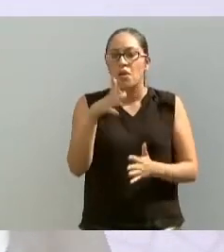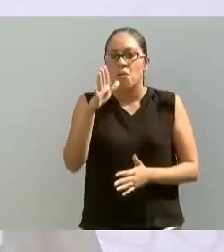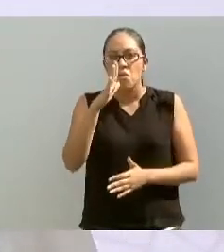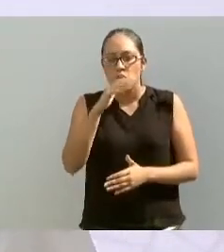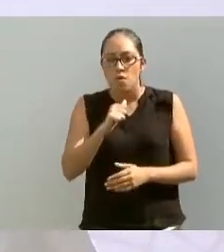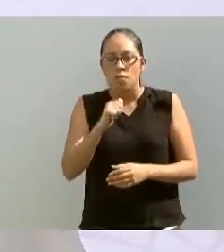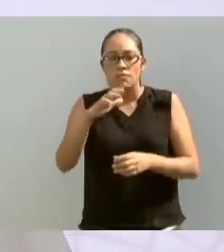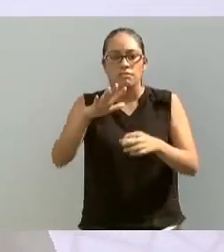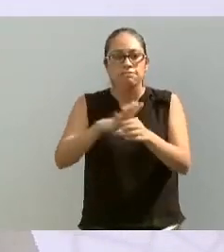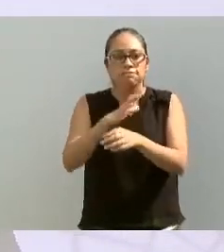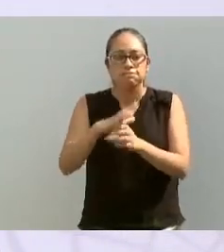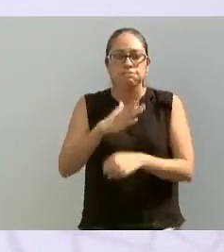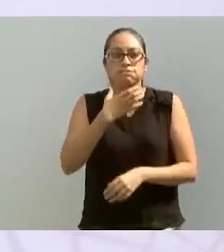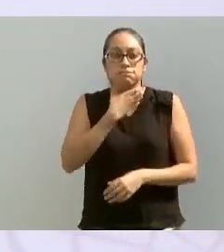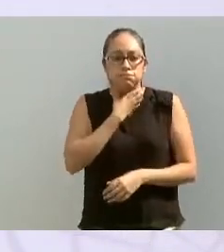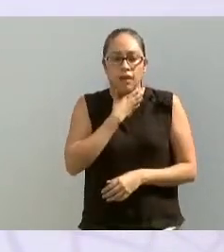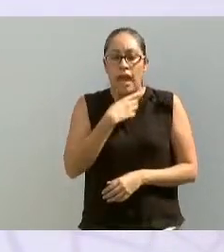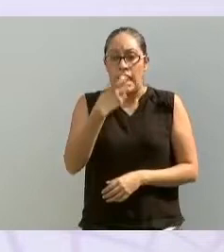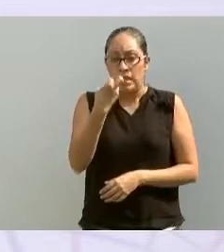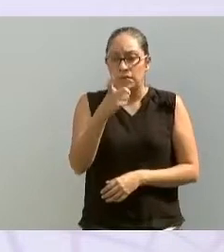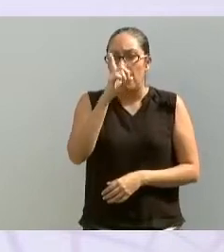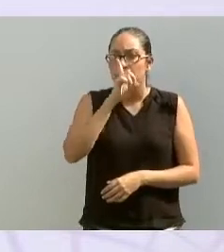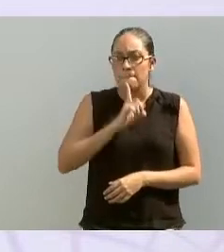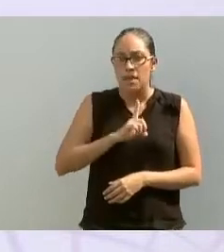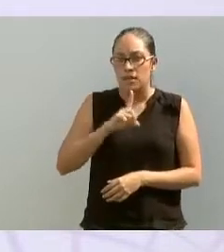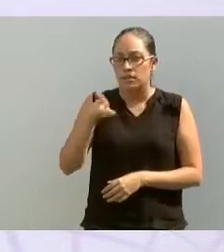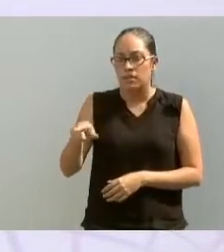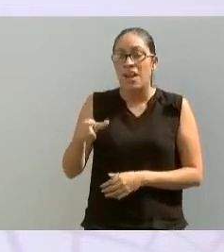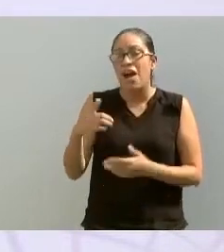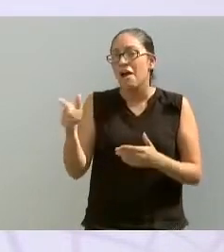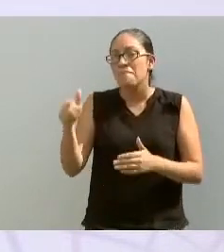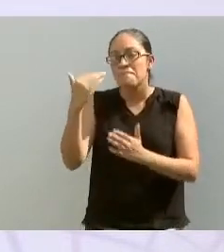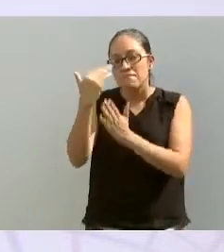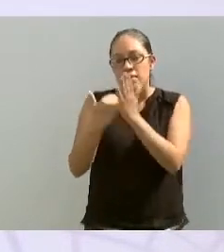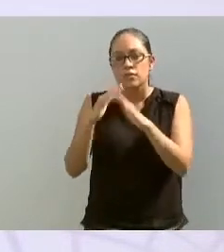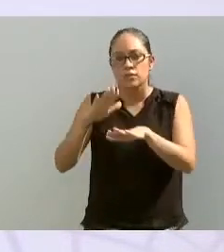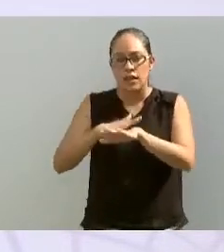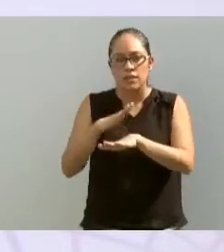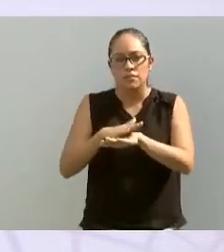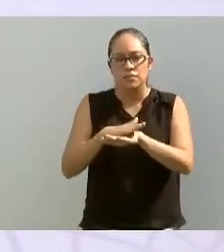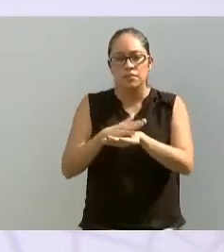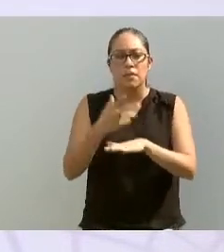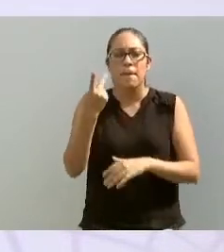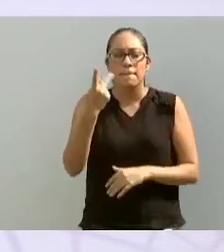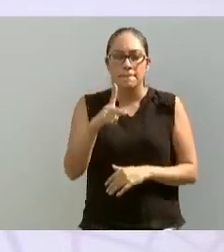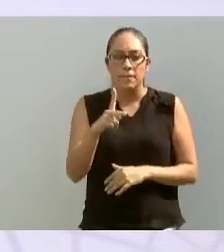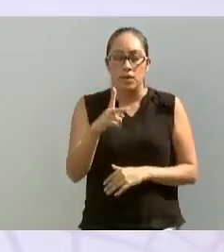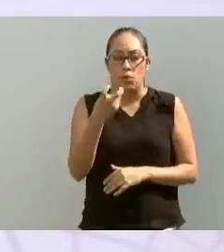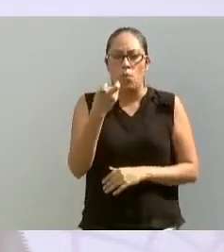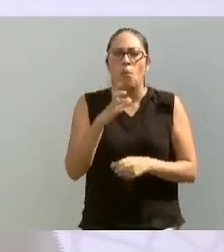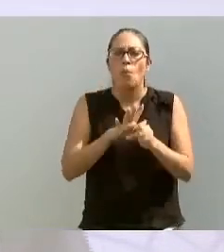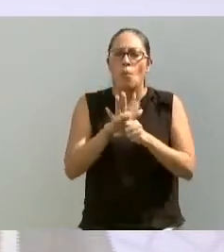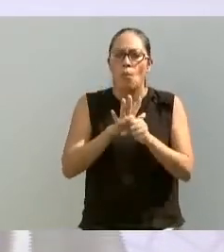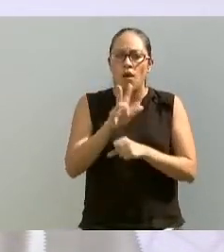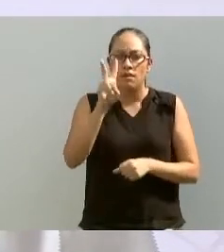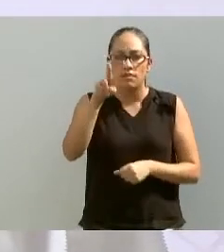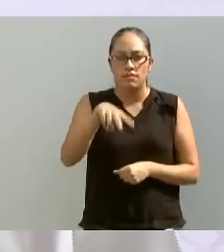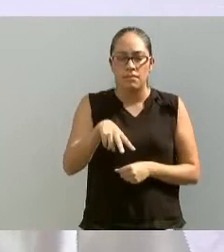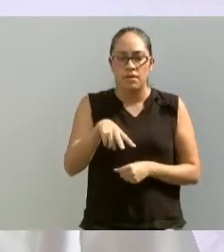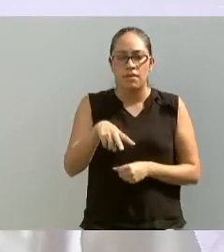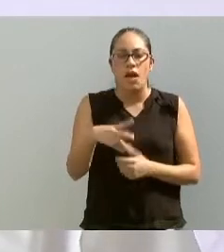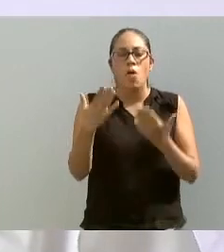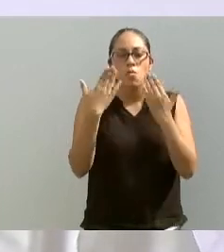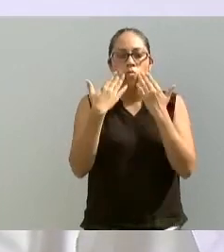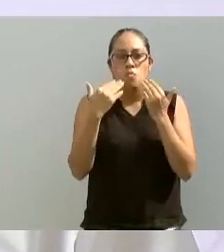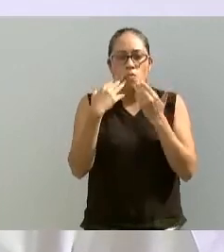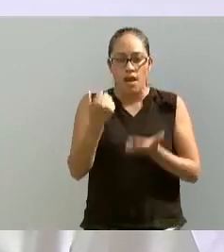mentira de que no pasaban el examen de admisión, cuando lo cierto es que no había presupuesto